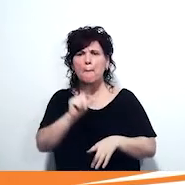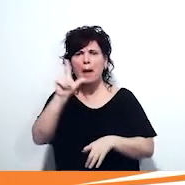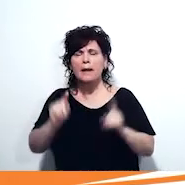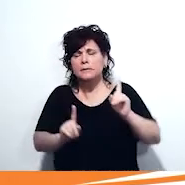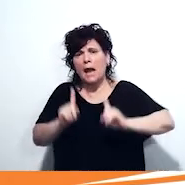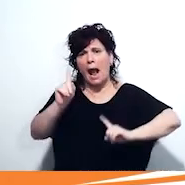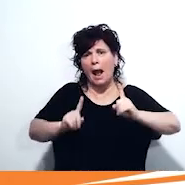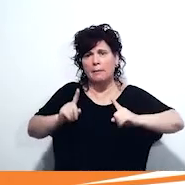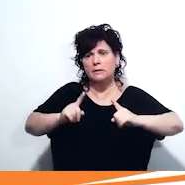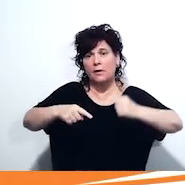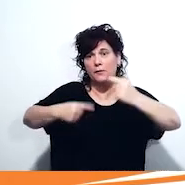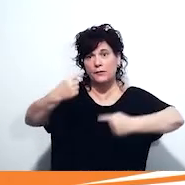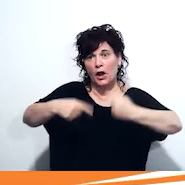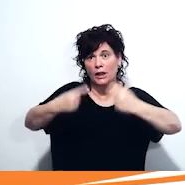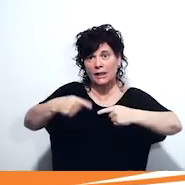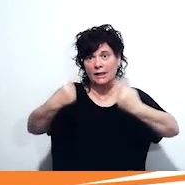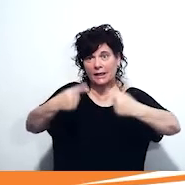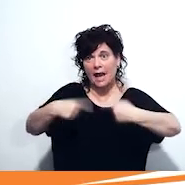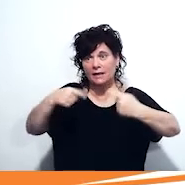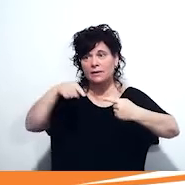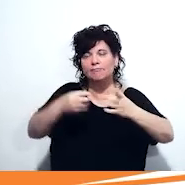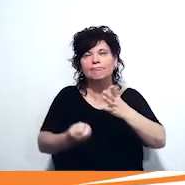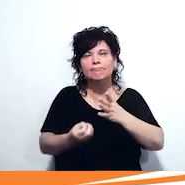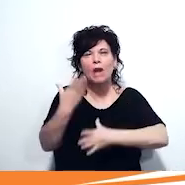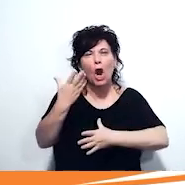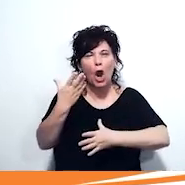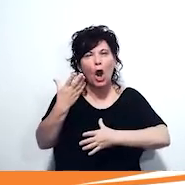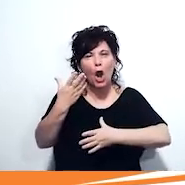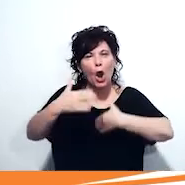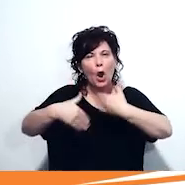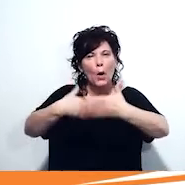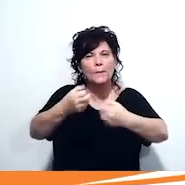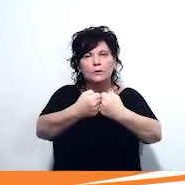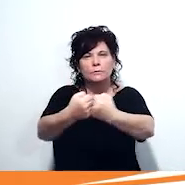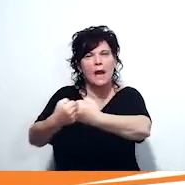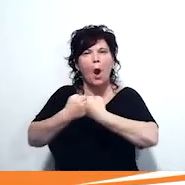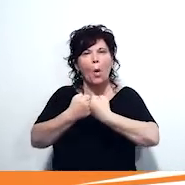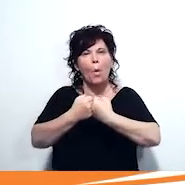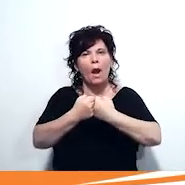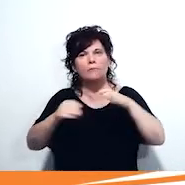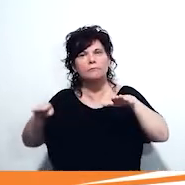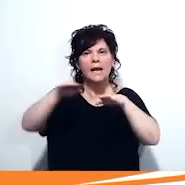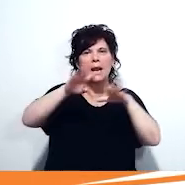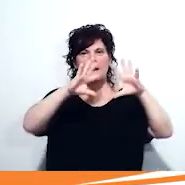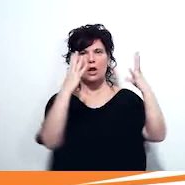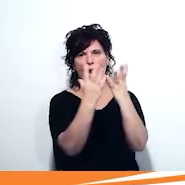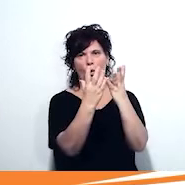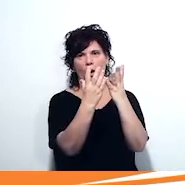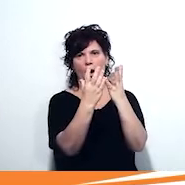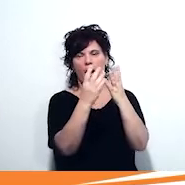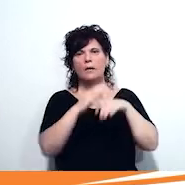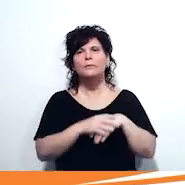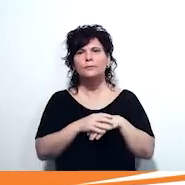a veces fronterizos también son el comienzo para eventuales acuerdos más globales. ¿Qué